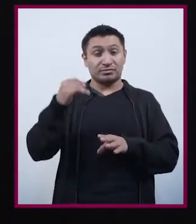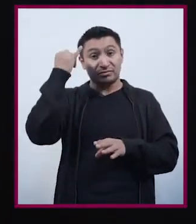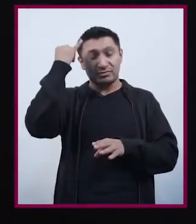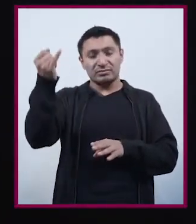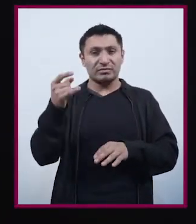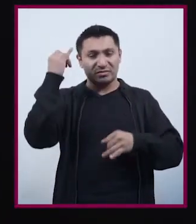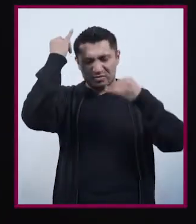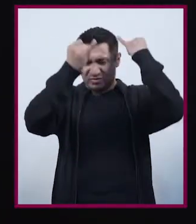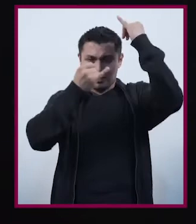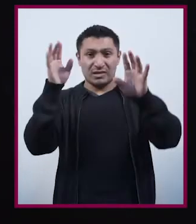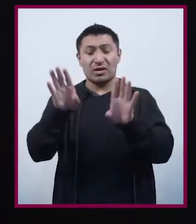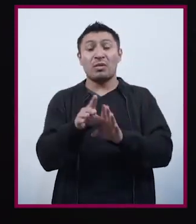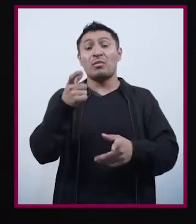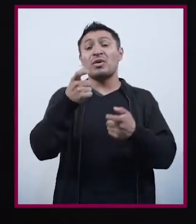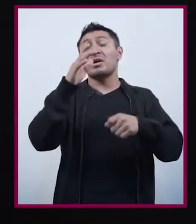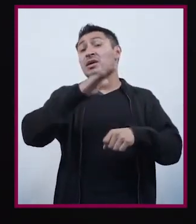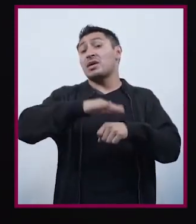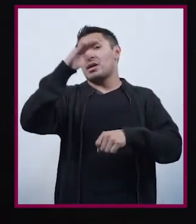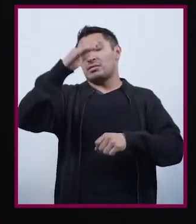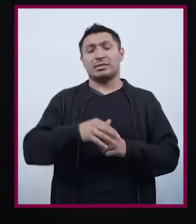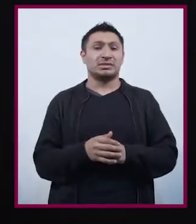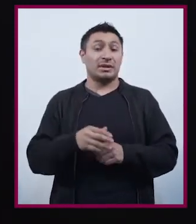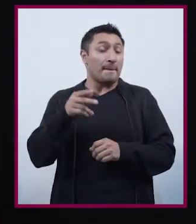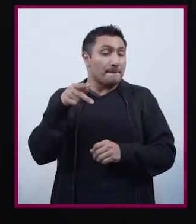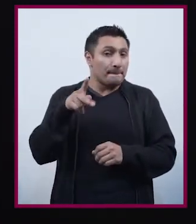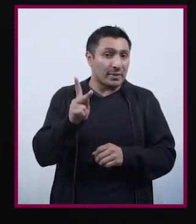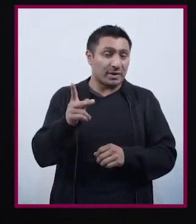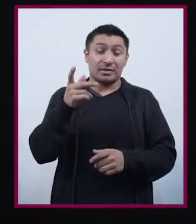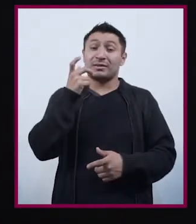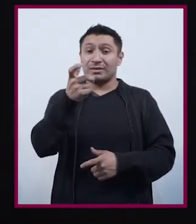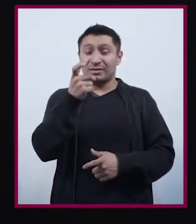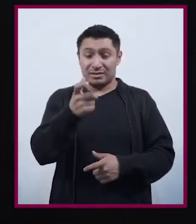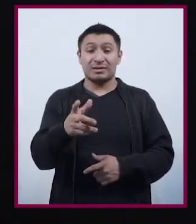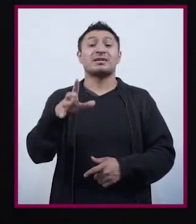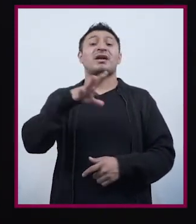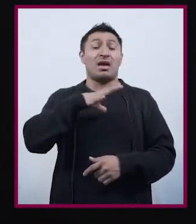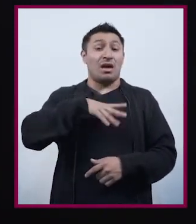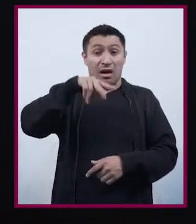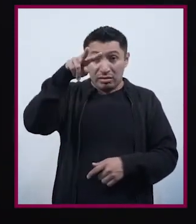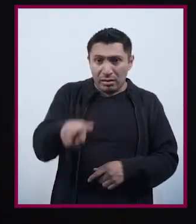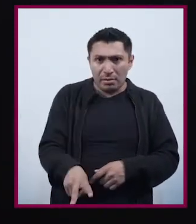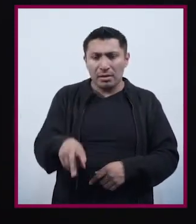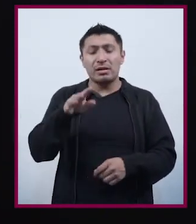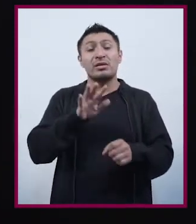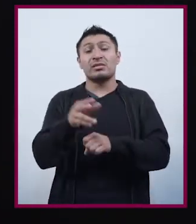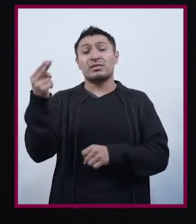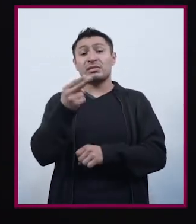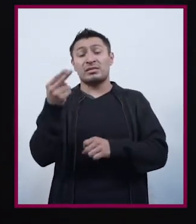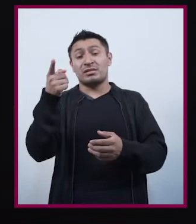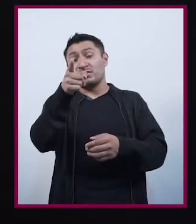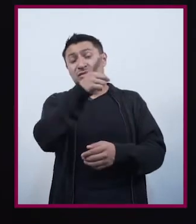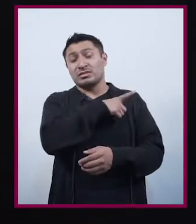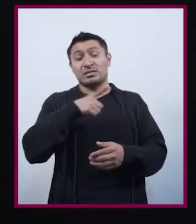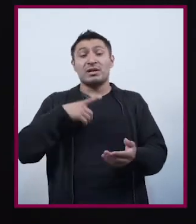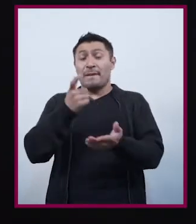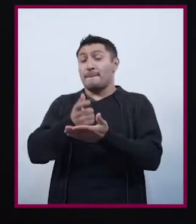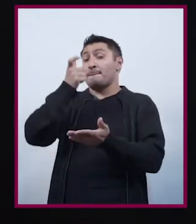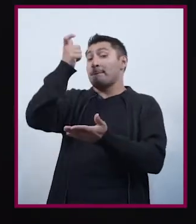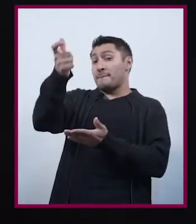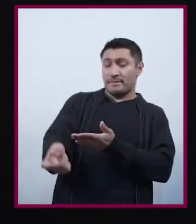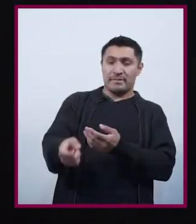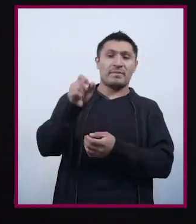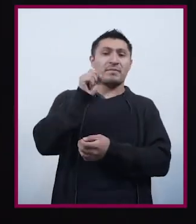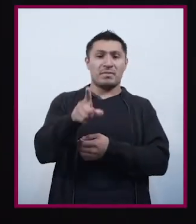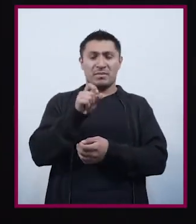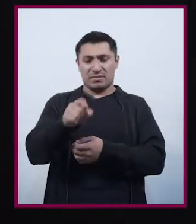las usa como si fueran una ficción, como dinero extra. Sin embargo, es dinero que existe en el sentido de que necesita ser